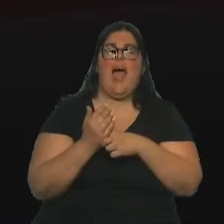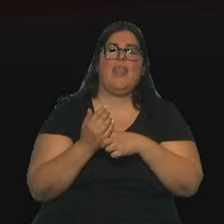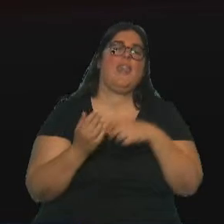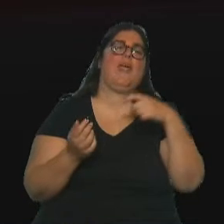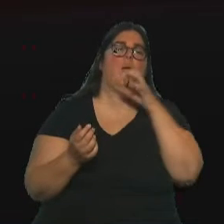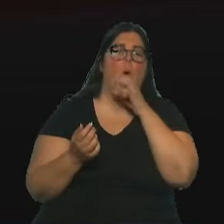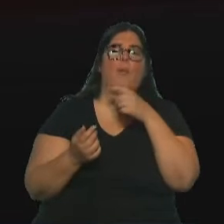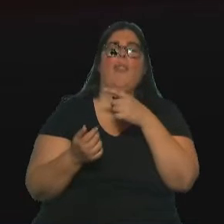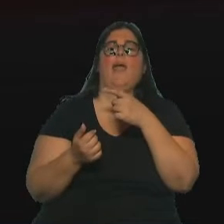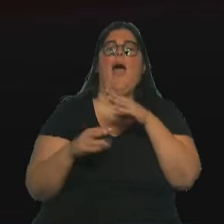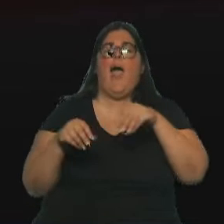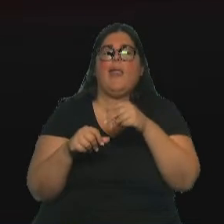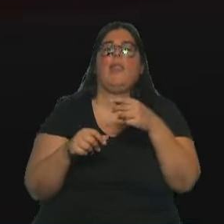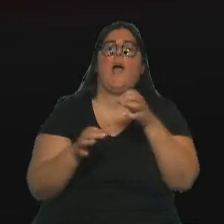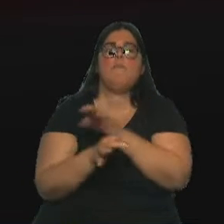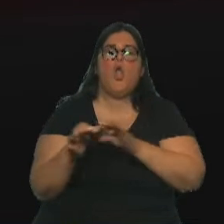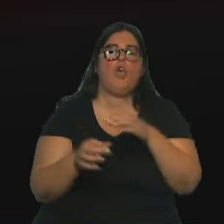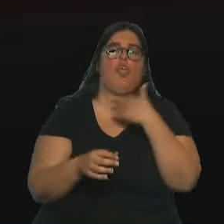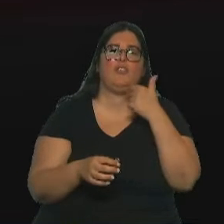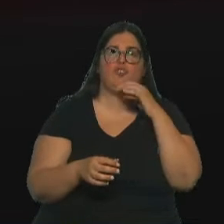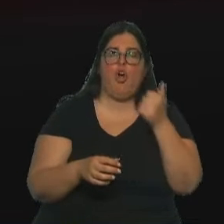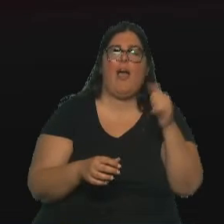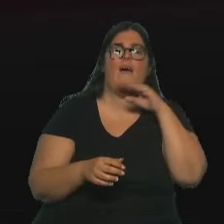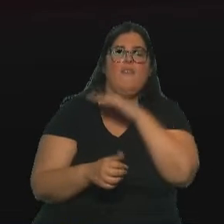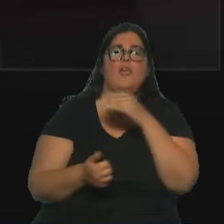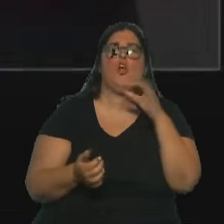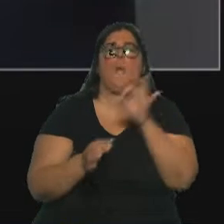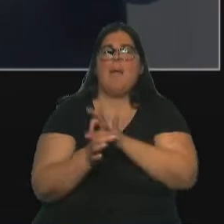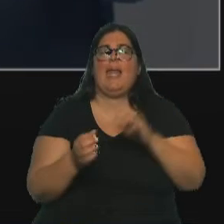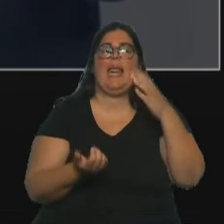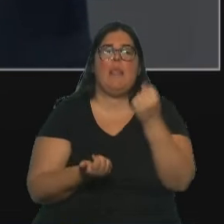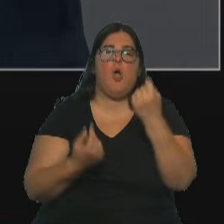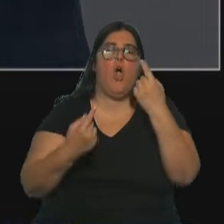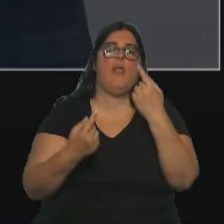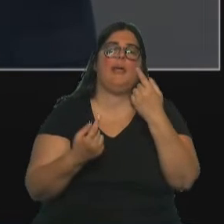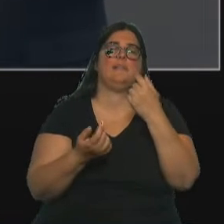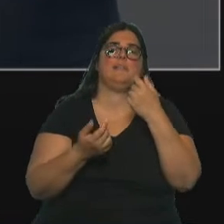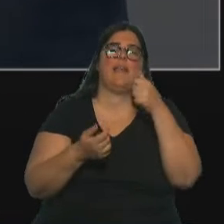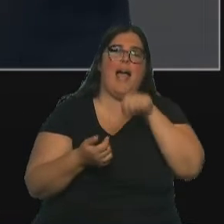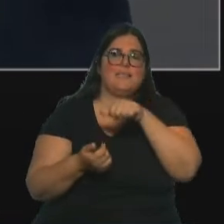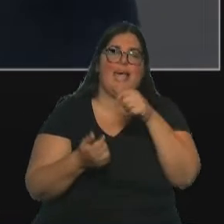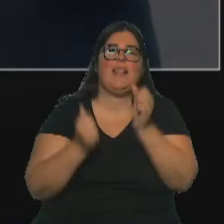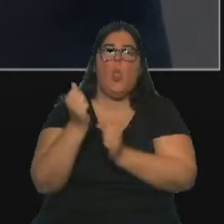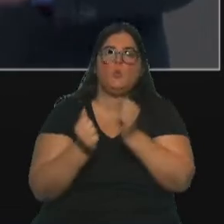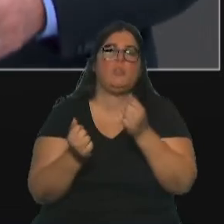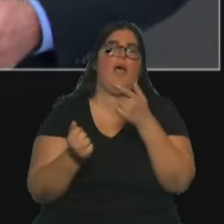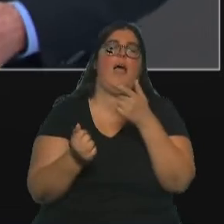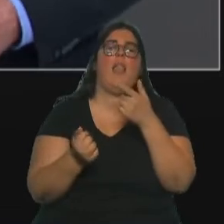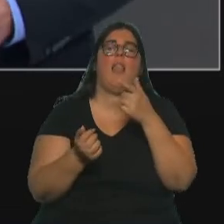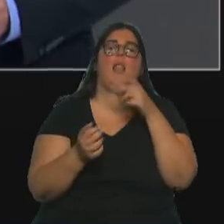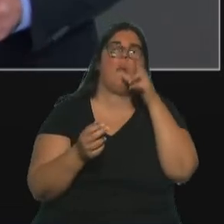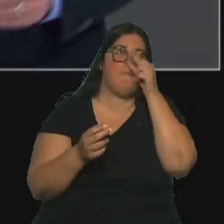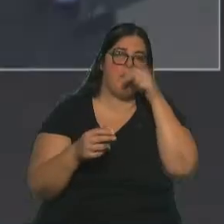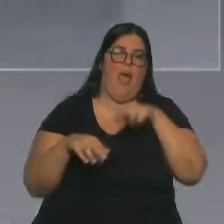vinos, maní, limones, aceite para uso industrial y pasta de madera. Bueno, hasta aquí los números del año 2022, como recién